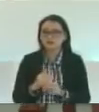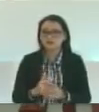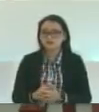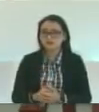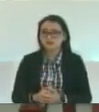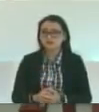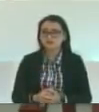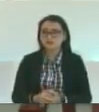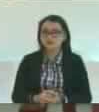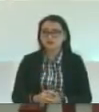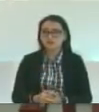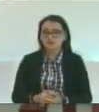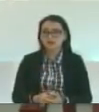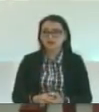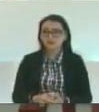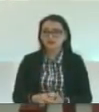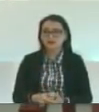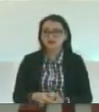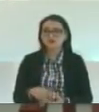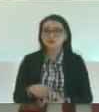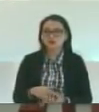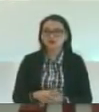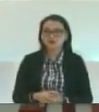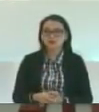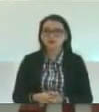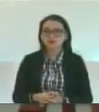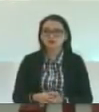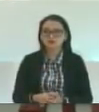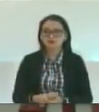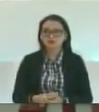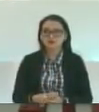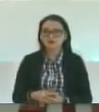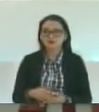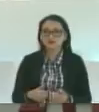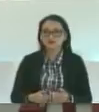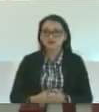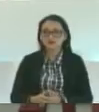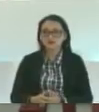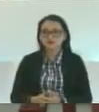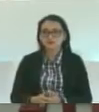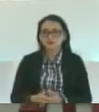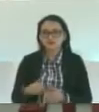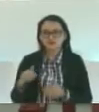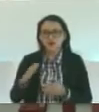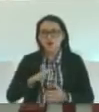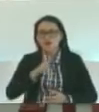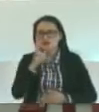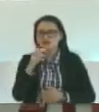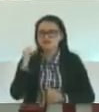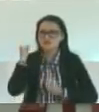No se puede calificar de otra forma como masacre en Gaza. Una masacre.